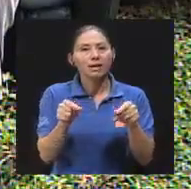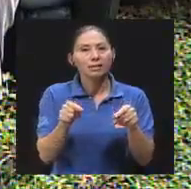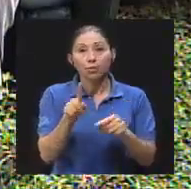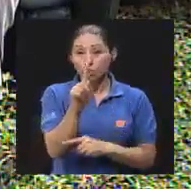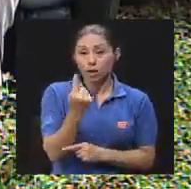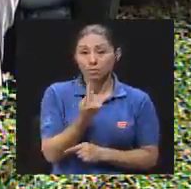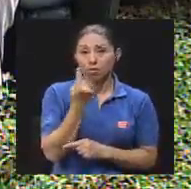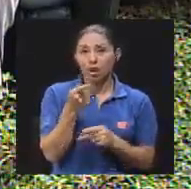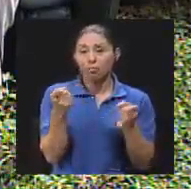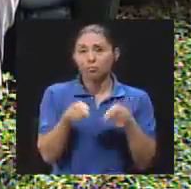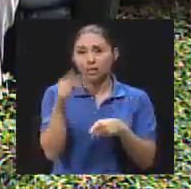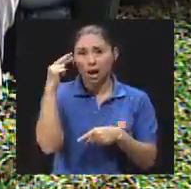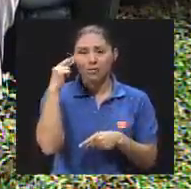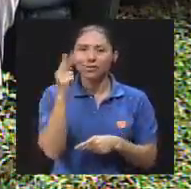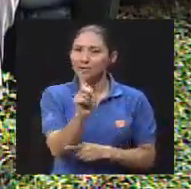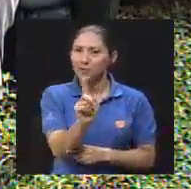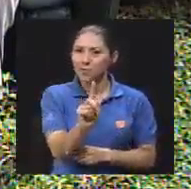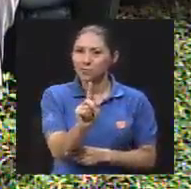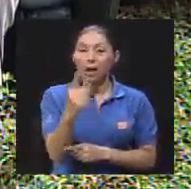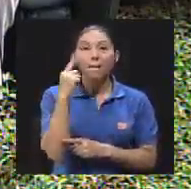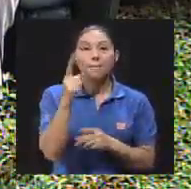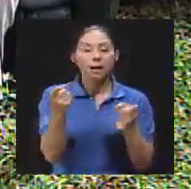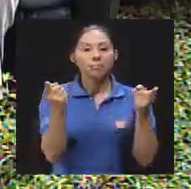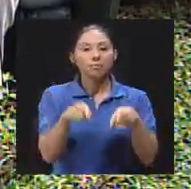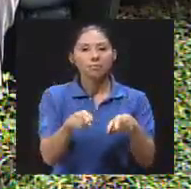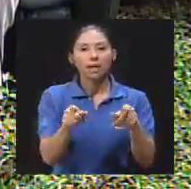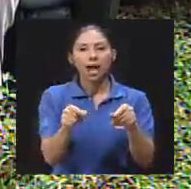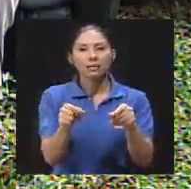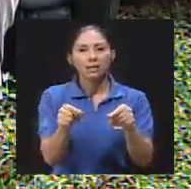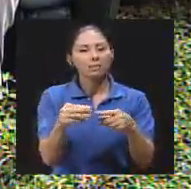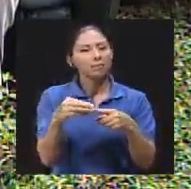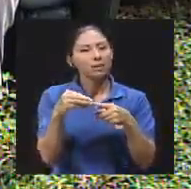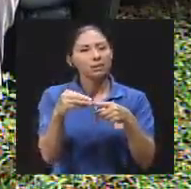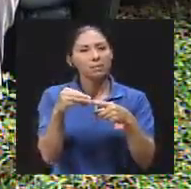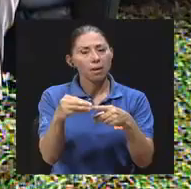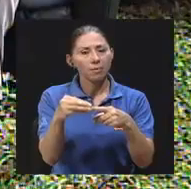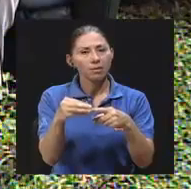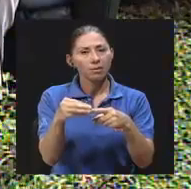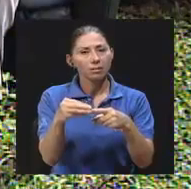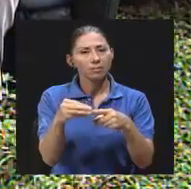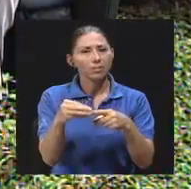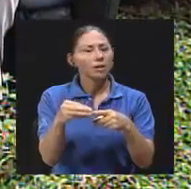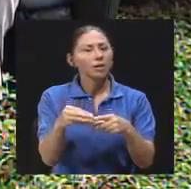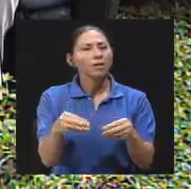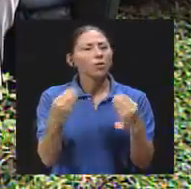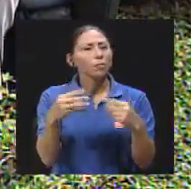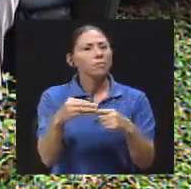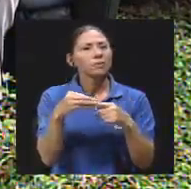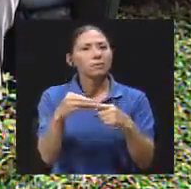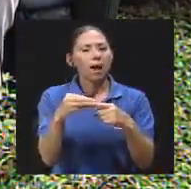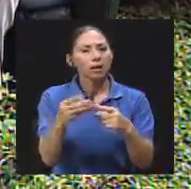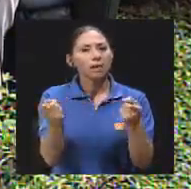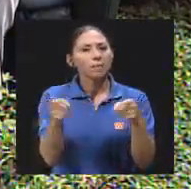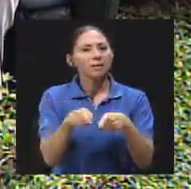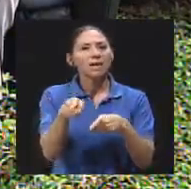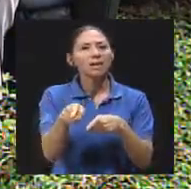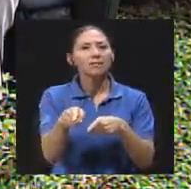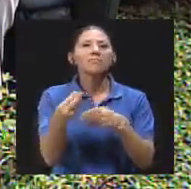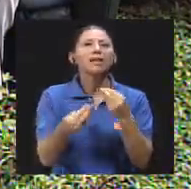sola causa. Participan para producir un cáncer, principalmente la base fundamental es la